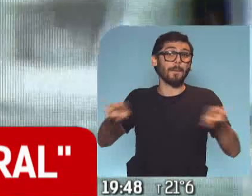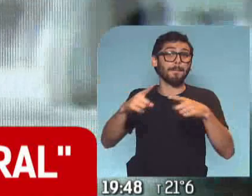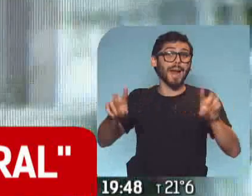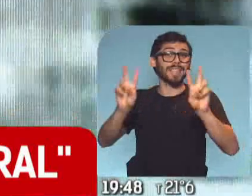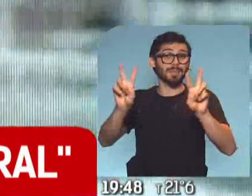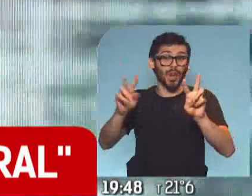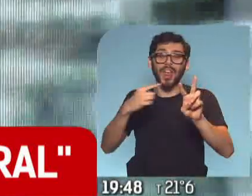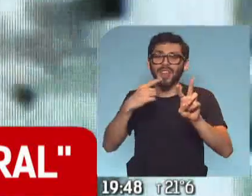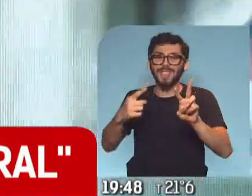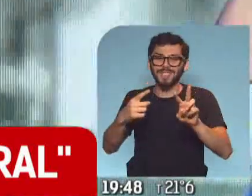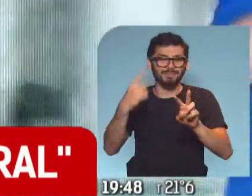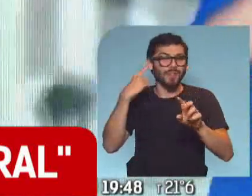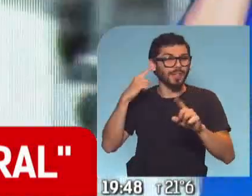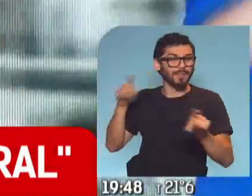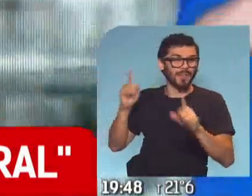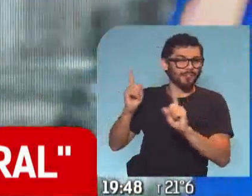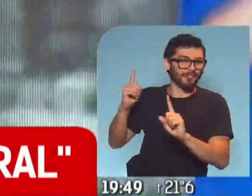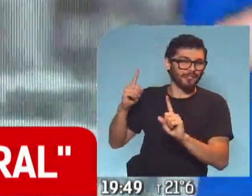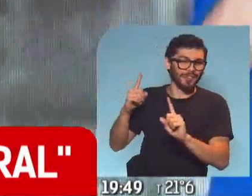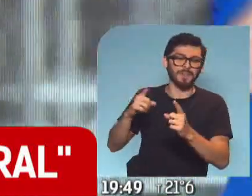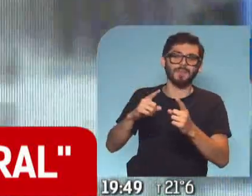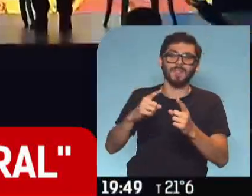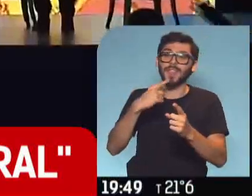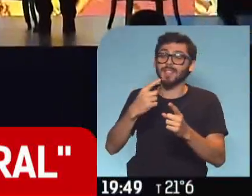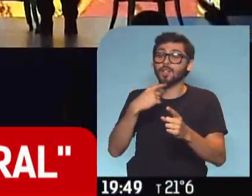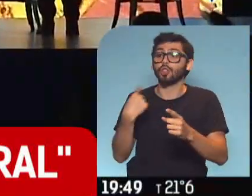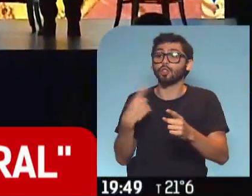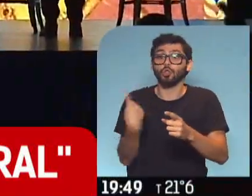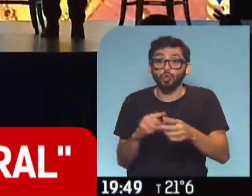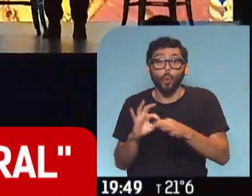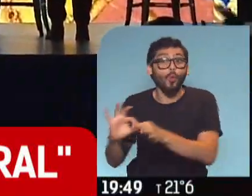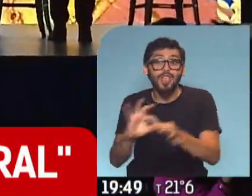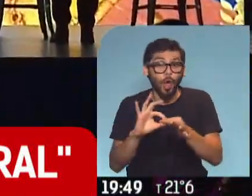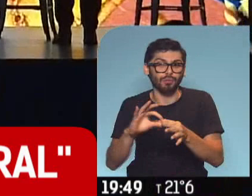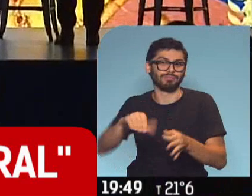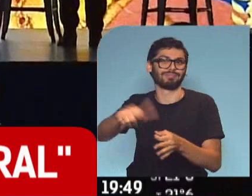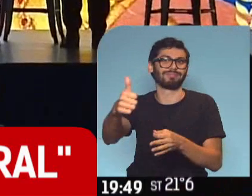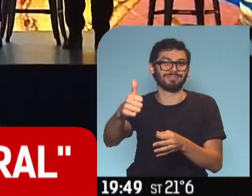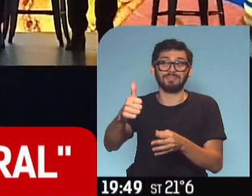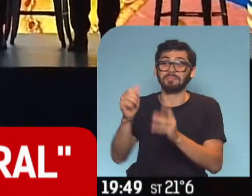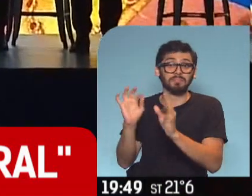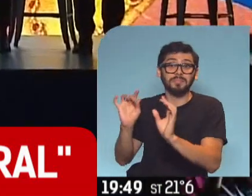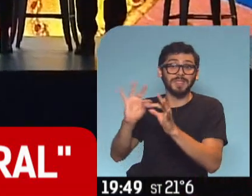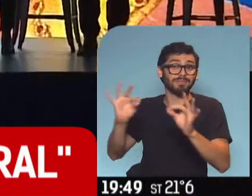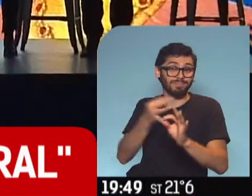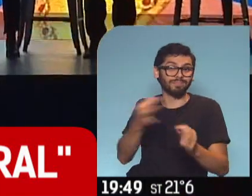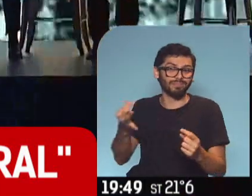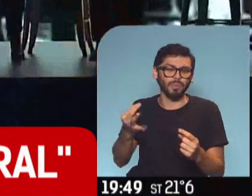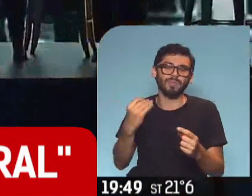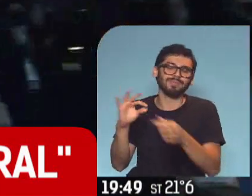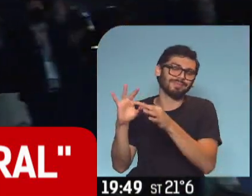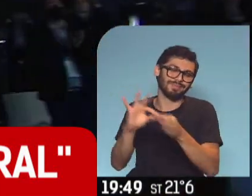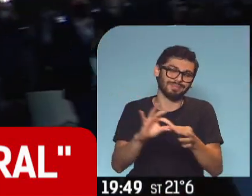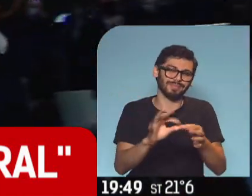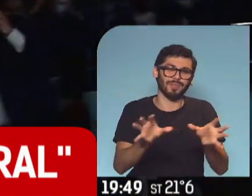que seguimos escuchando, esto de todos unidos triunfaremos. ¿Y para qué? Para vincularlo a lo que fue la alianza del Frente de Todos con